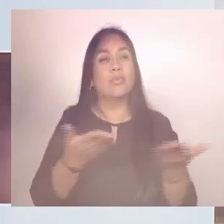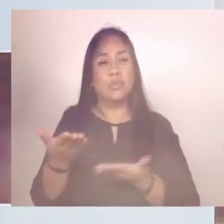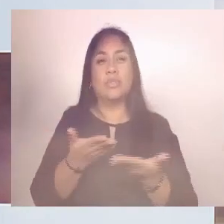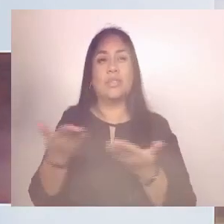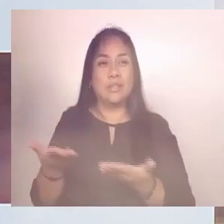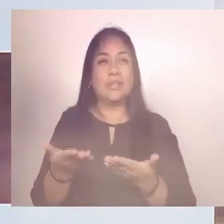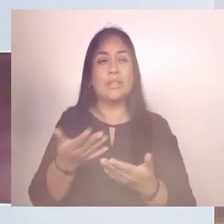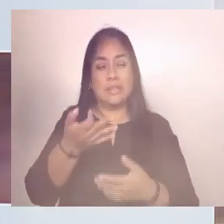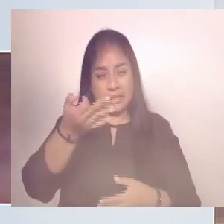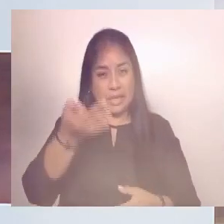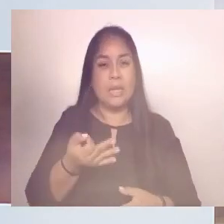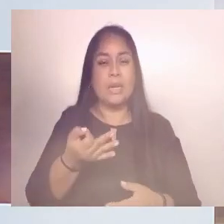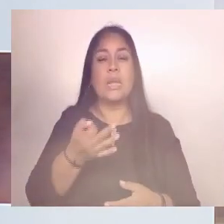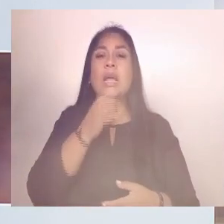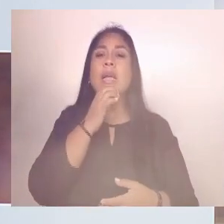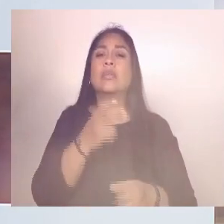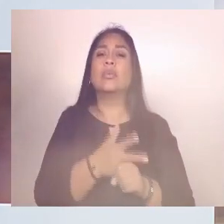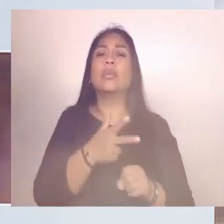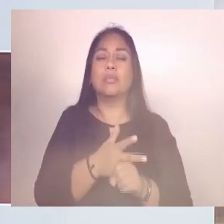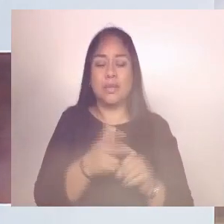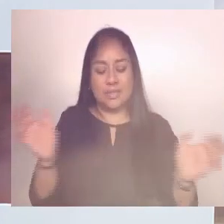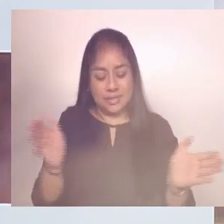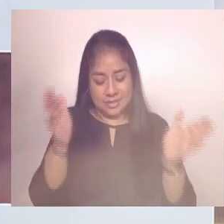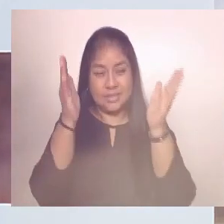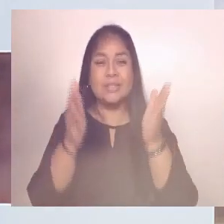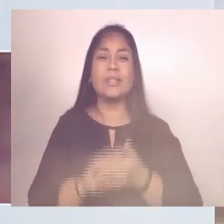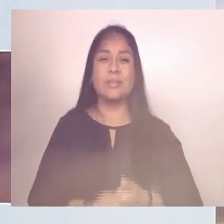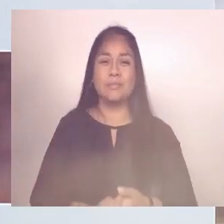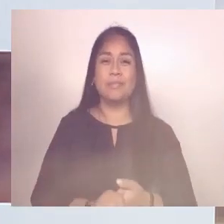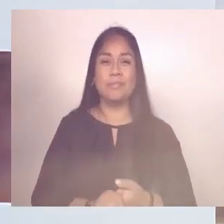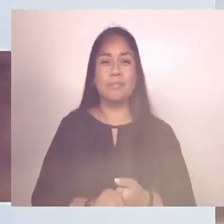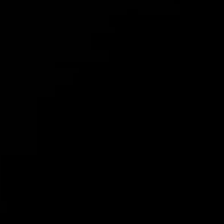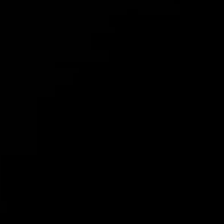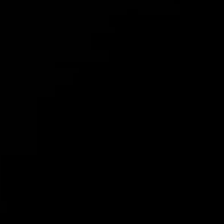servicio de calidad, es que Guatemala sale adelante.